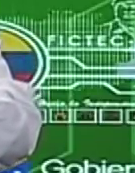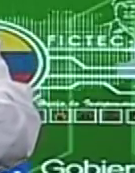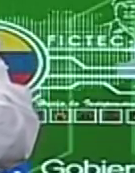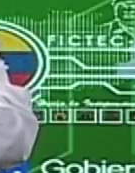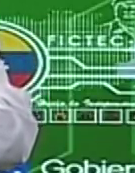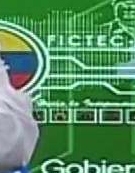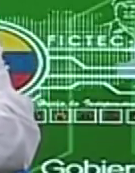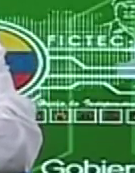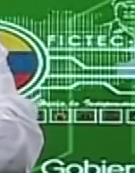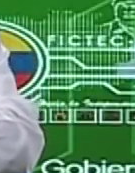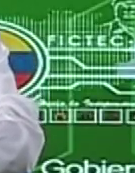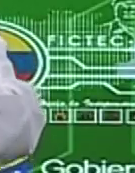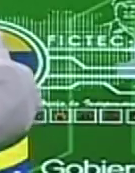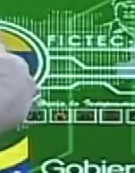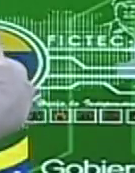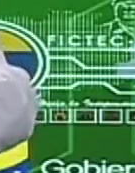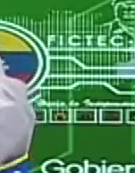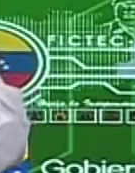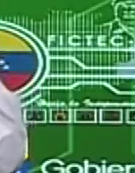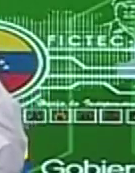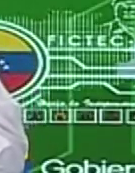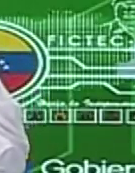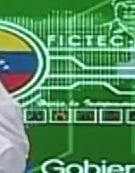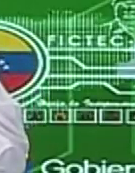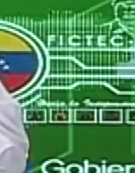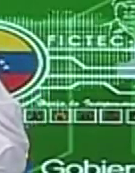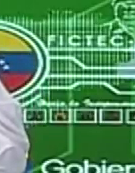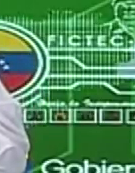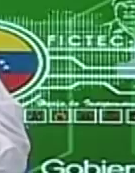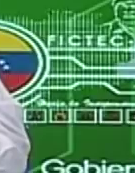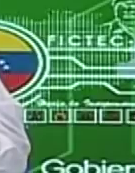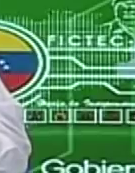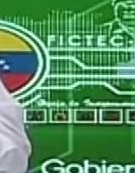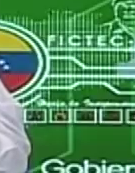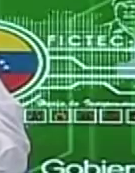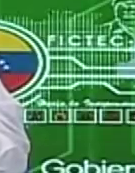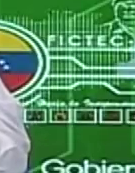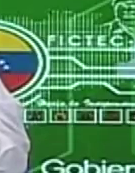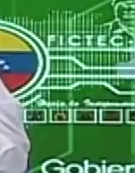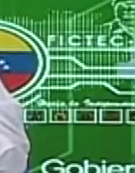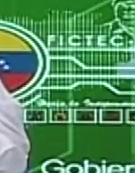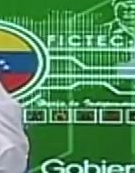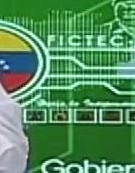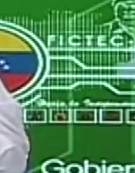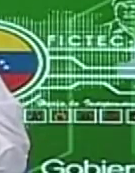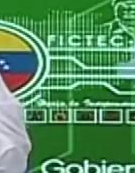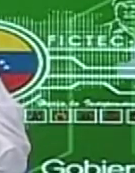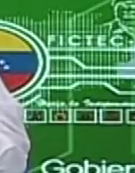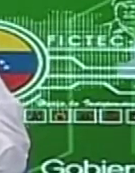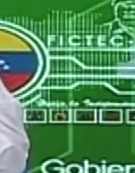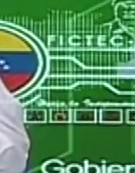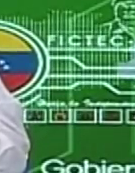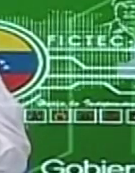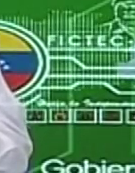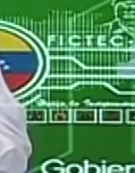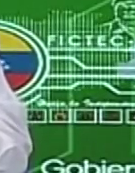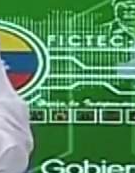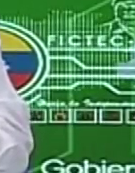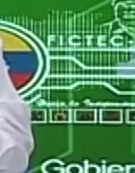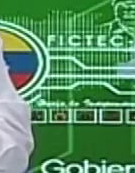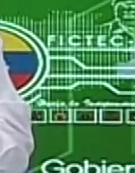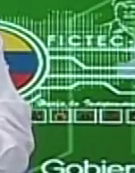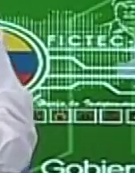UNEFA? ¿Qué podemos crear aquí con la Universidad Militar Bolivariana, también gran universidad de la